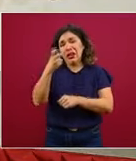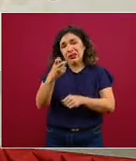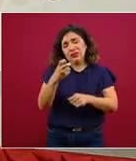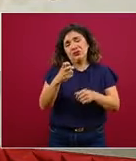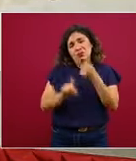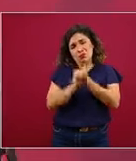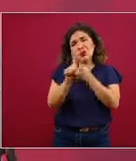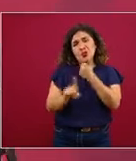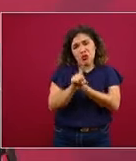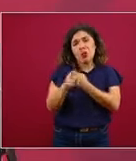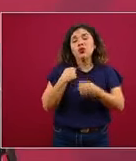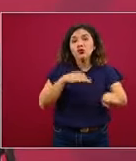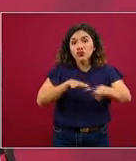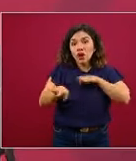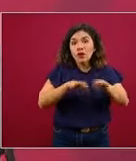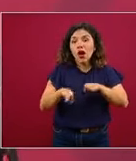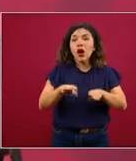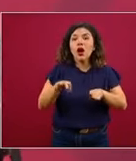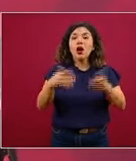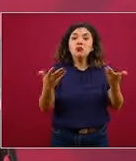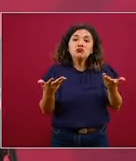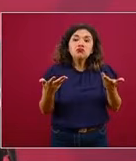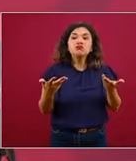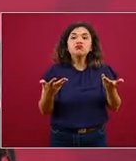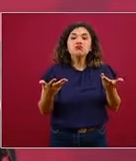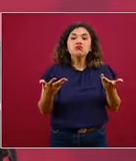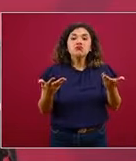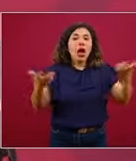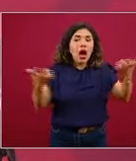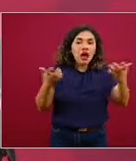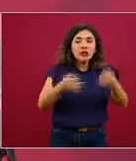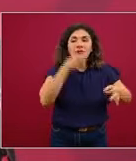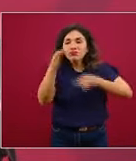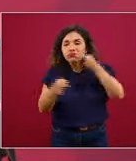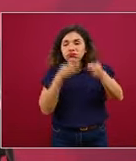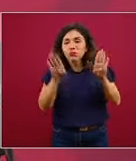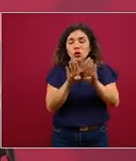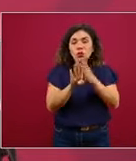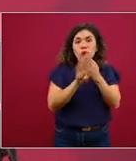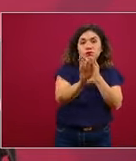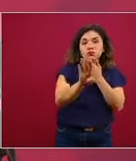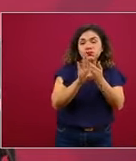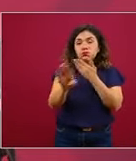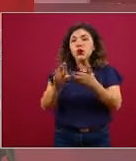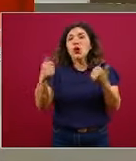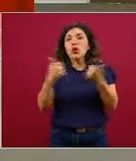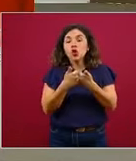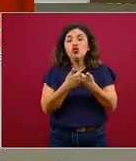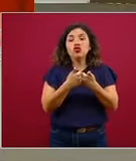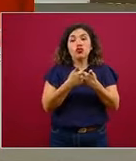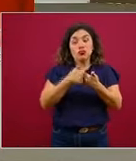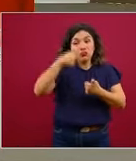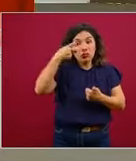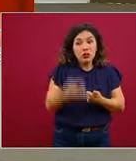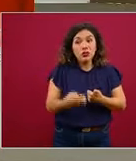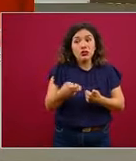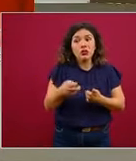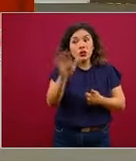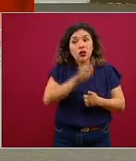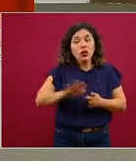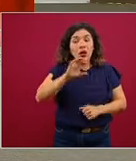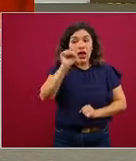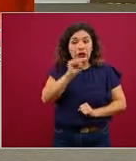trabajando tanto en hacer toda esta promoción y esta prevención, no nada más a nivel de Secretaría